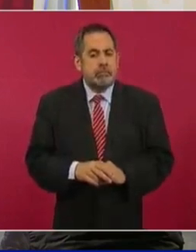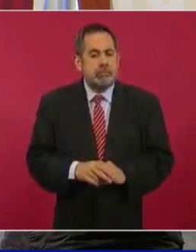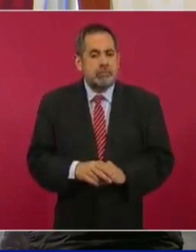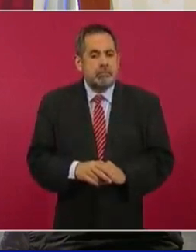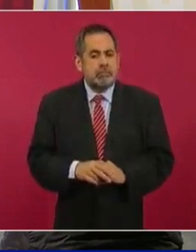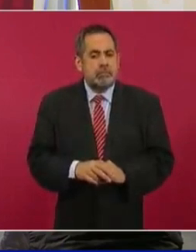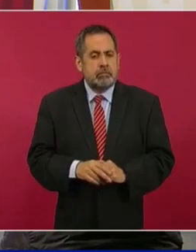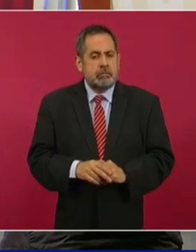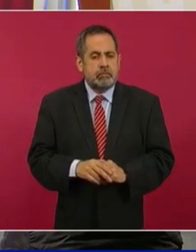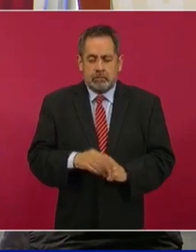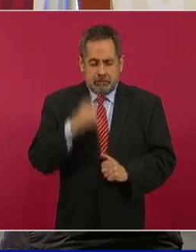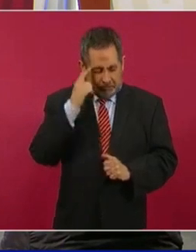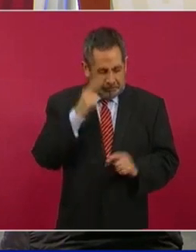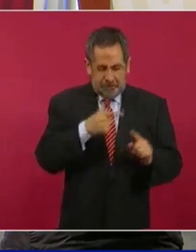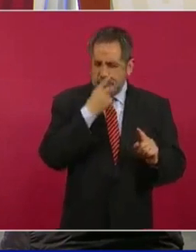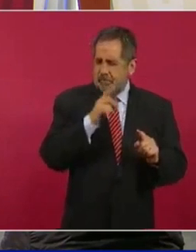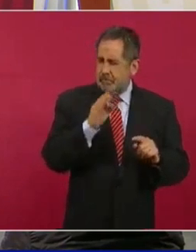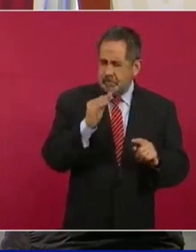¿Qué dijimos? 94, ¿verdad?